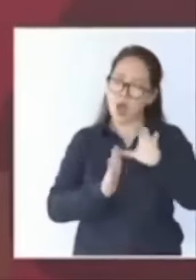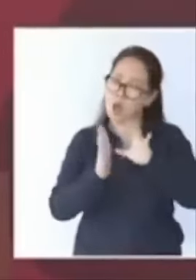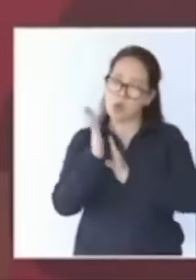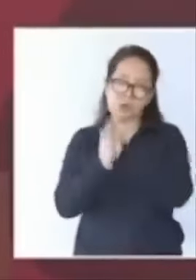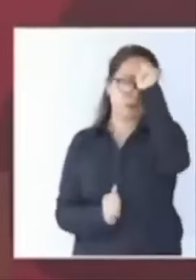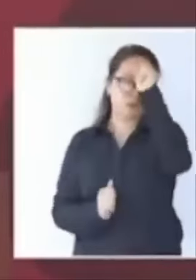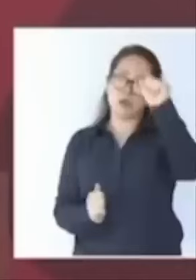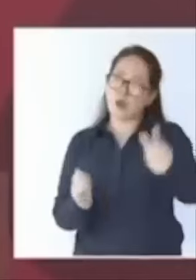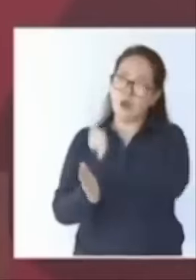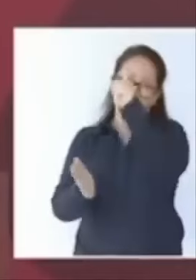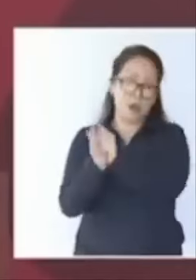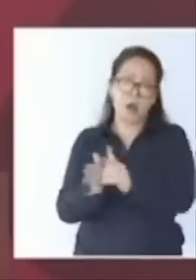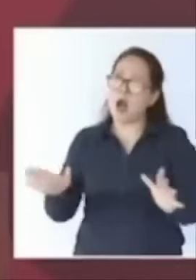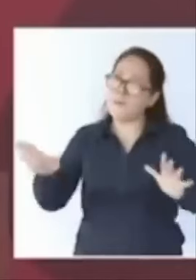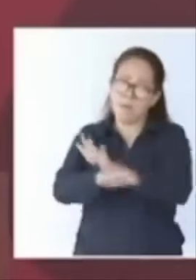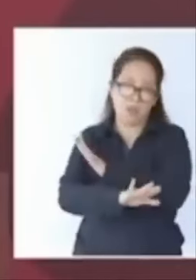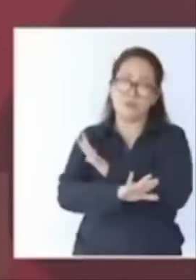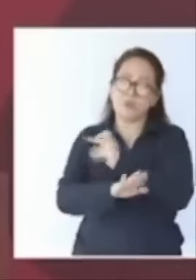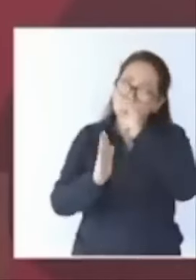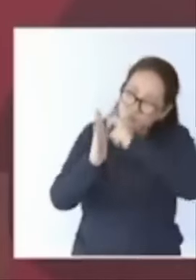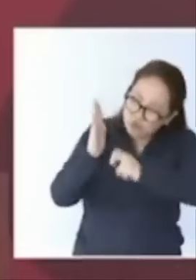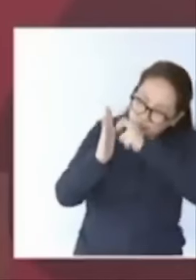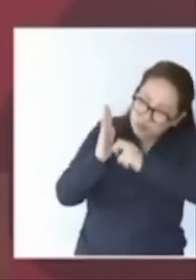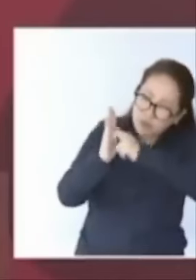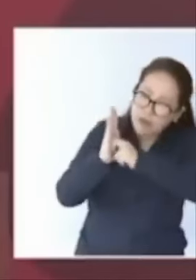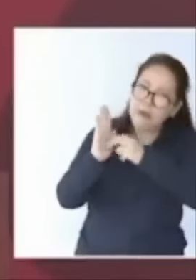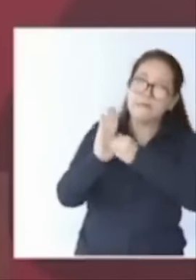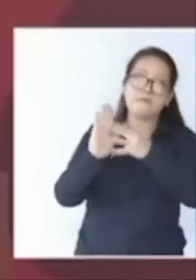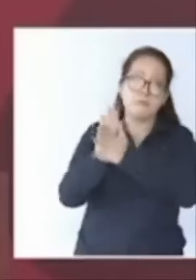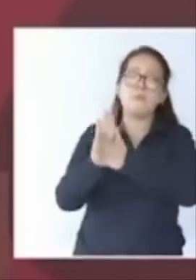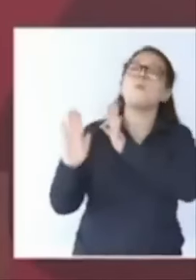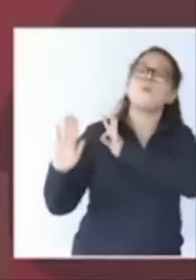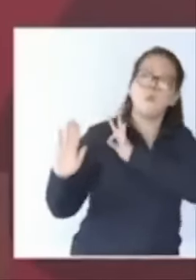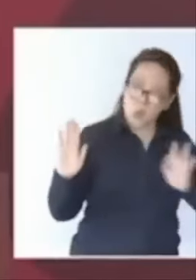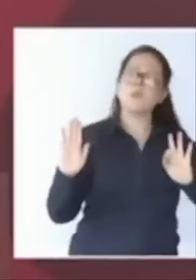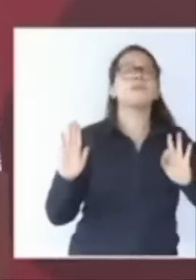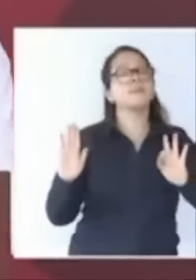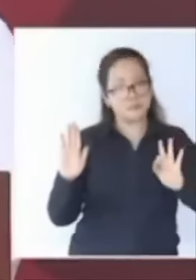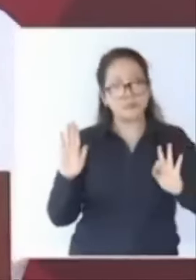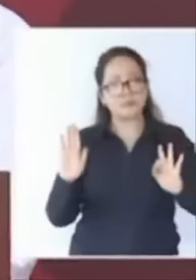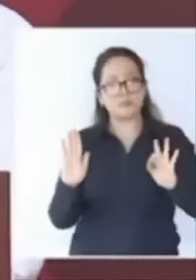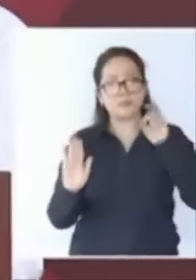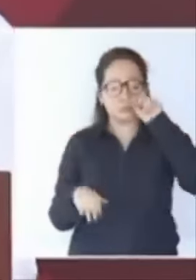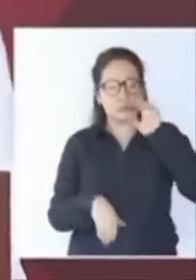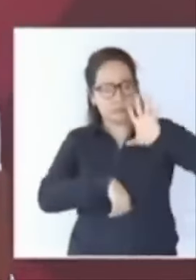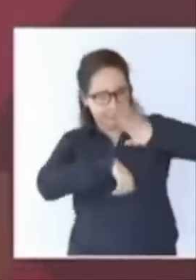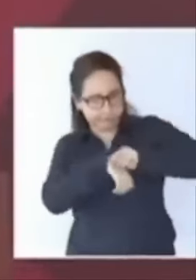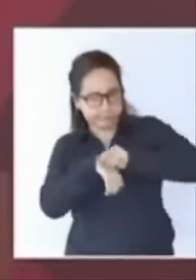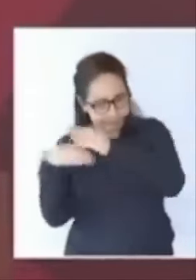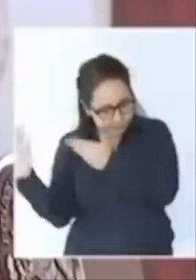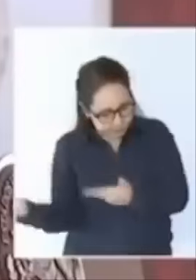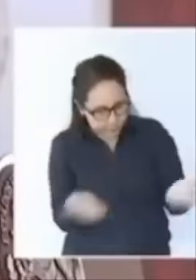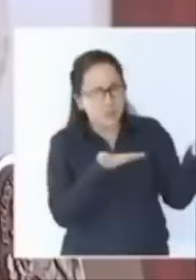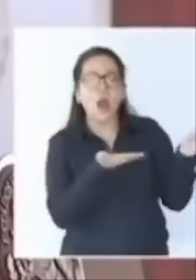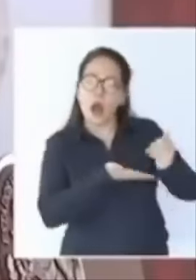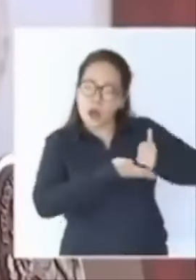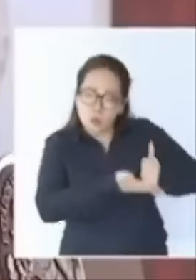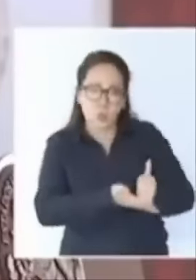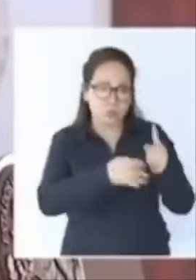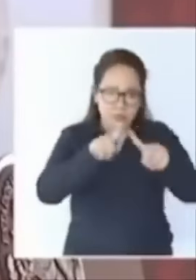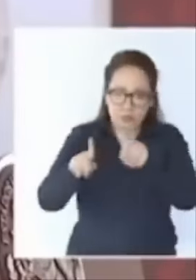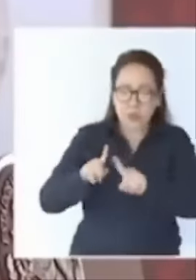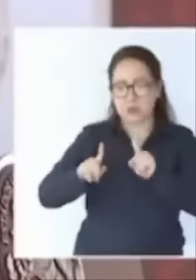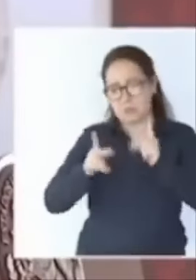constitución y ahora es posible legalmente el que nos ayuden marinos y